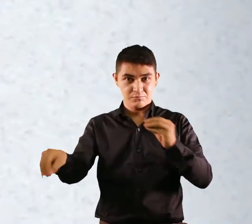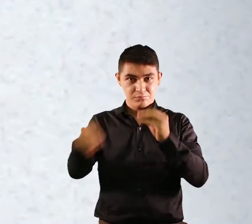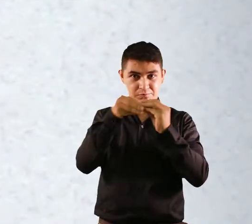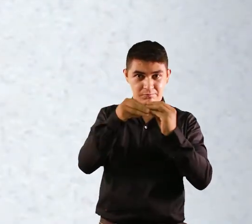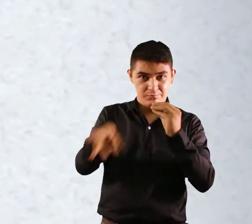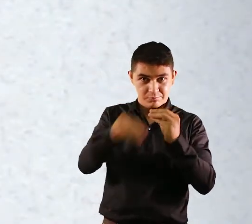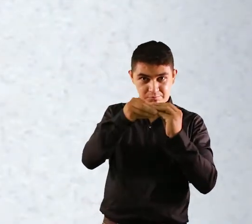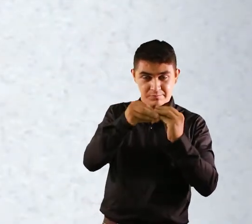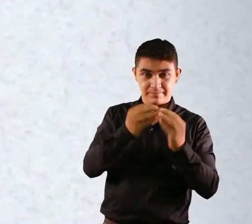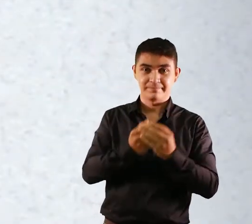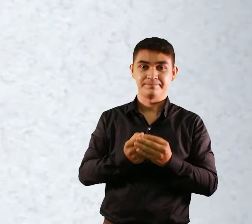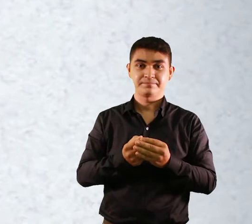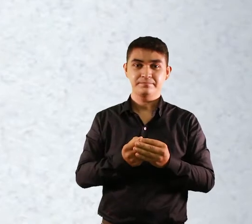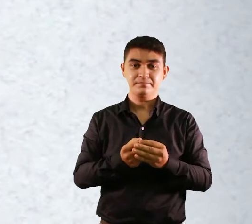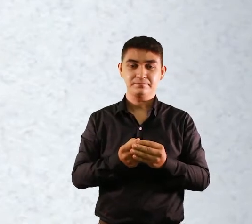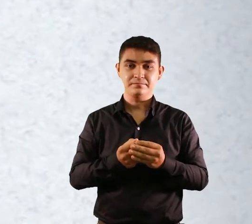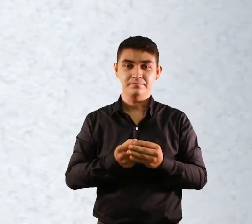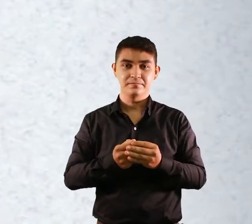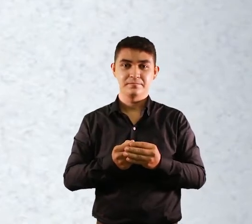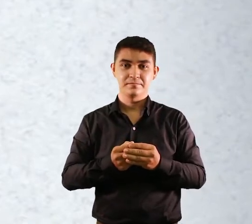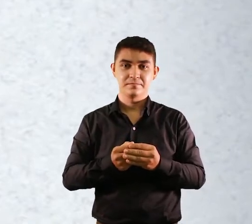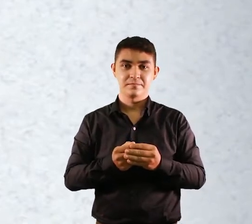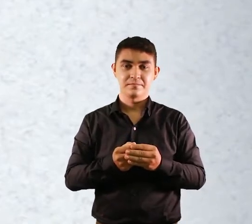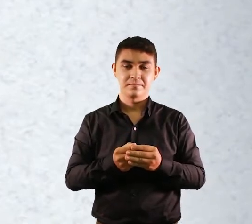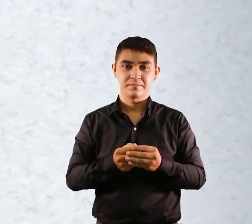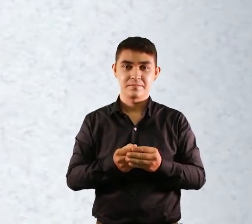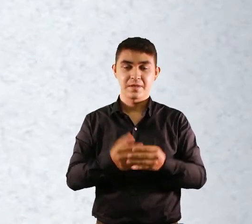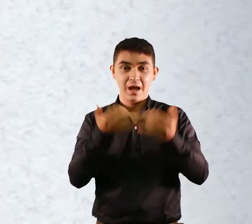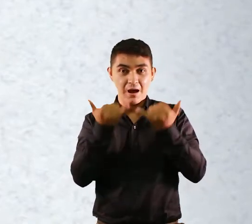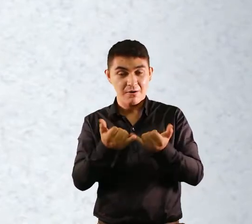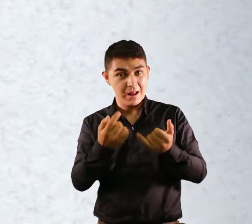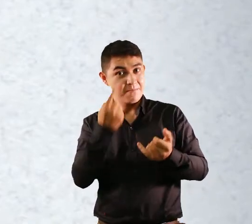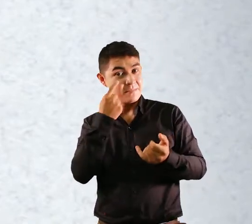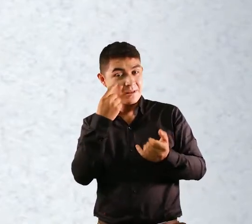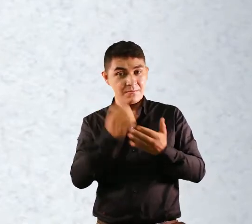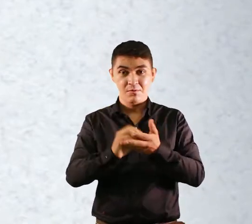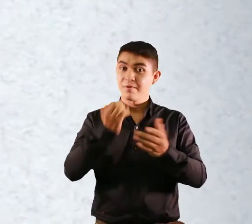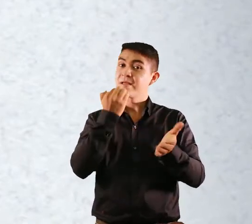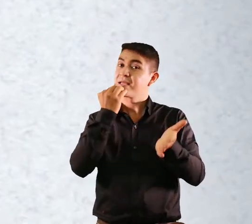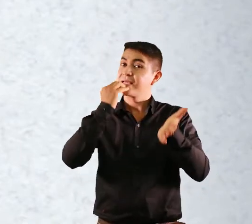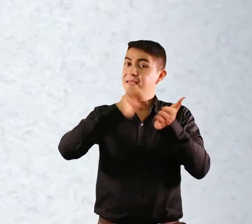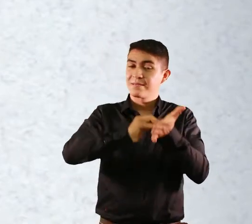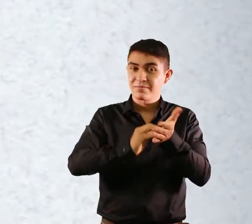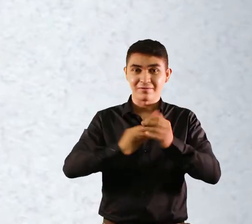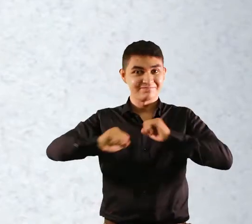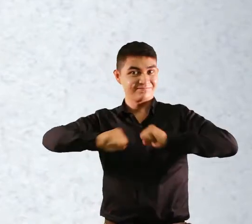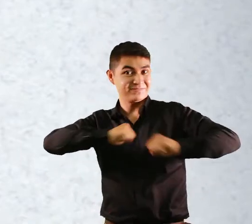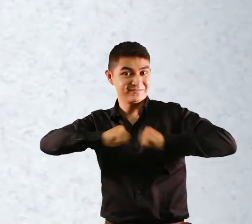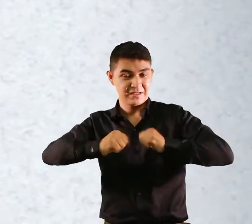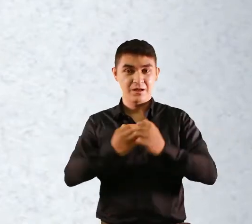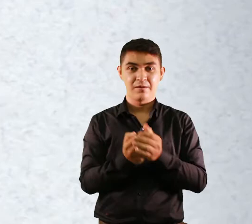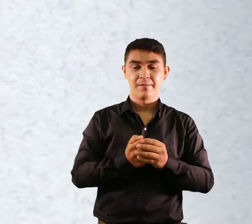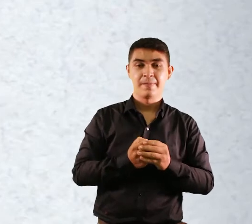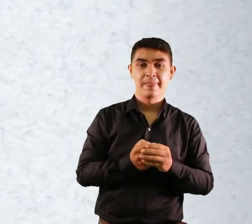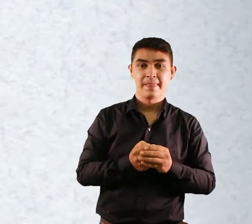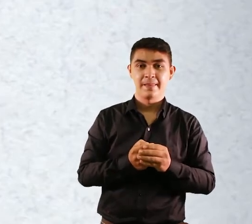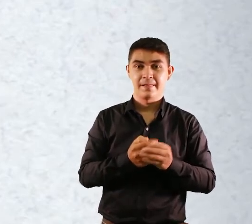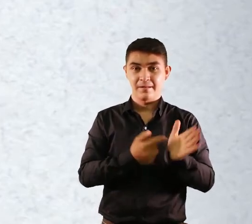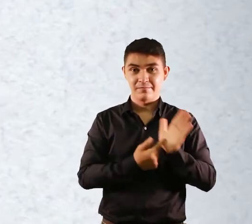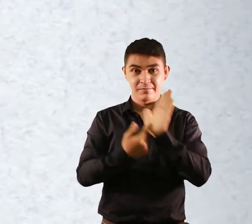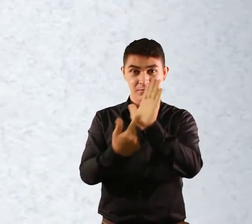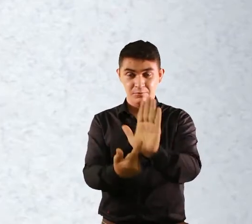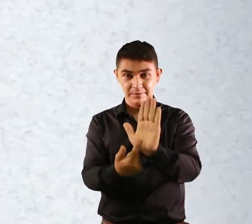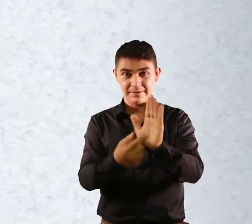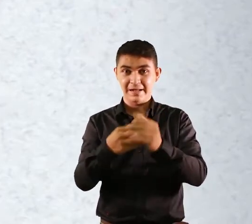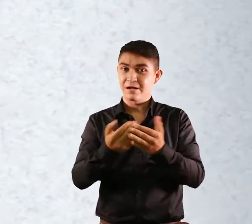Miremos otro ejemplo más dinámico, con movimiento, que nos muestra que así cambiemos